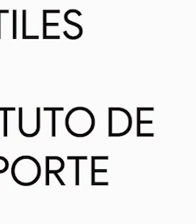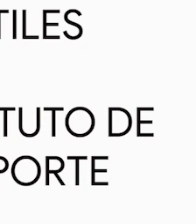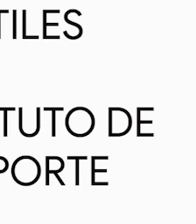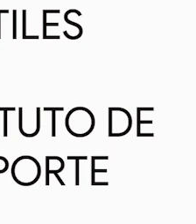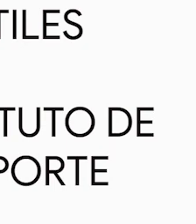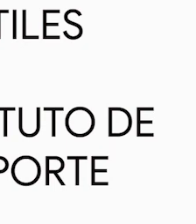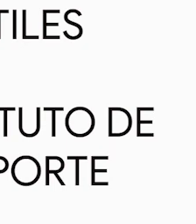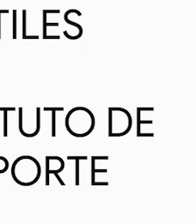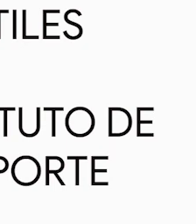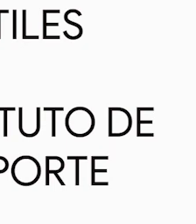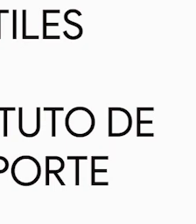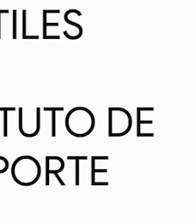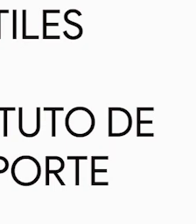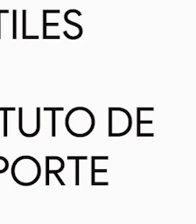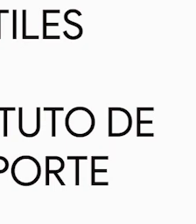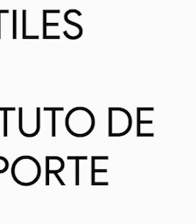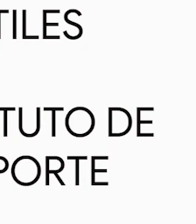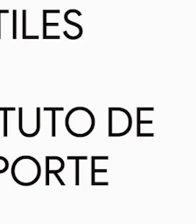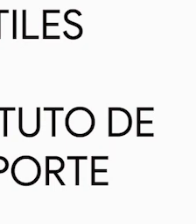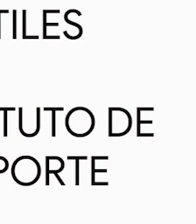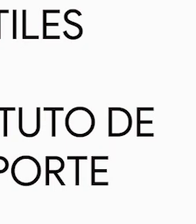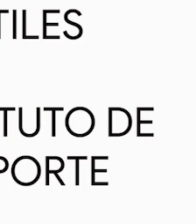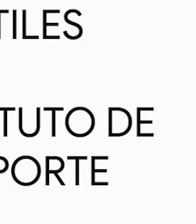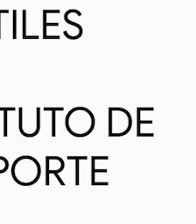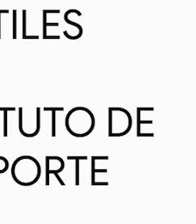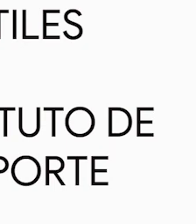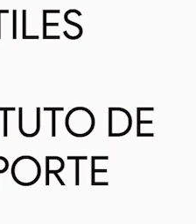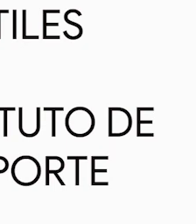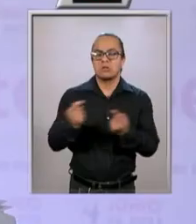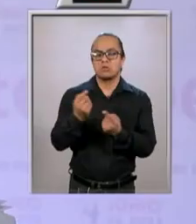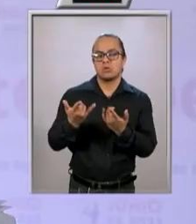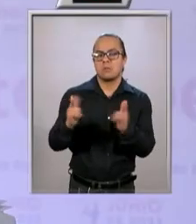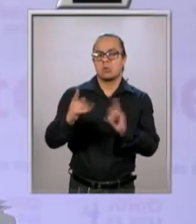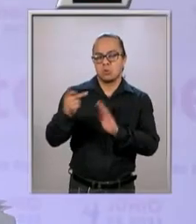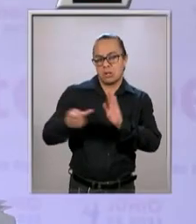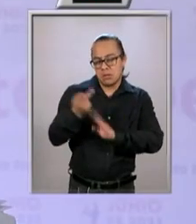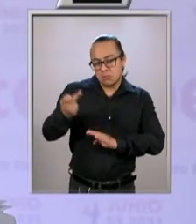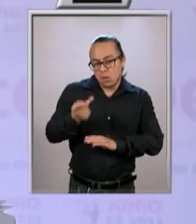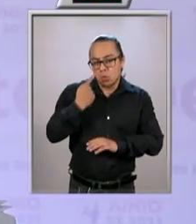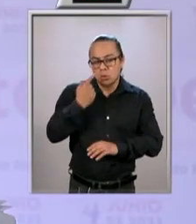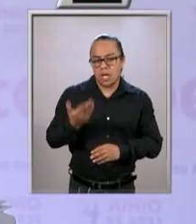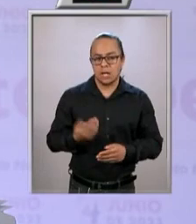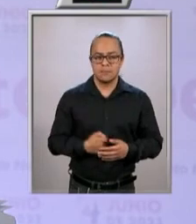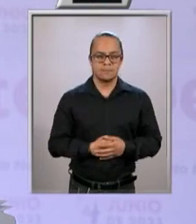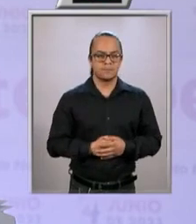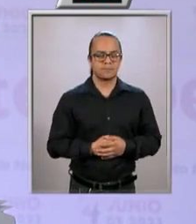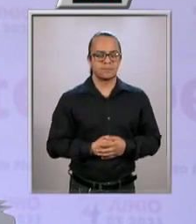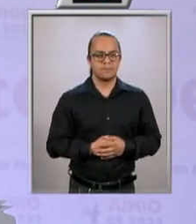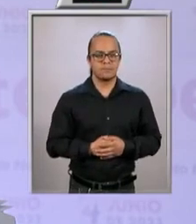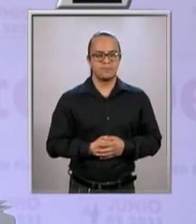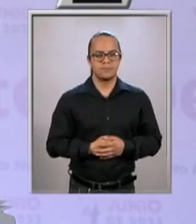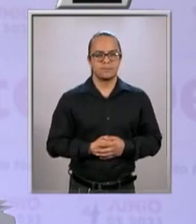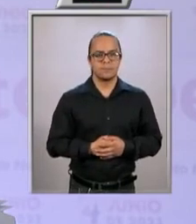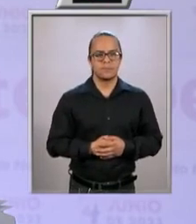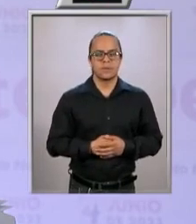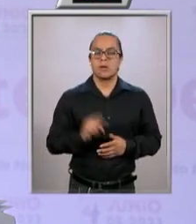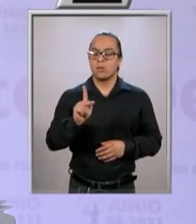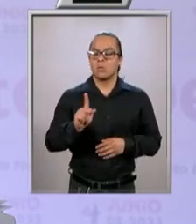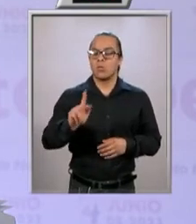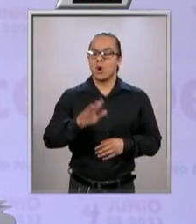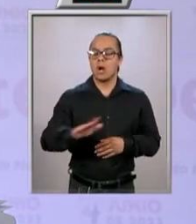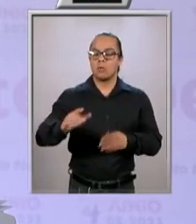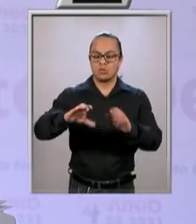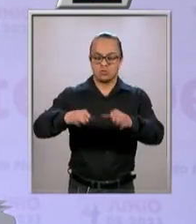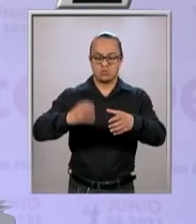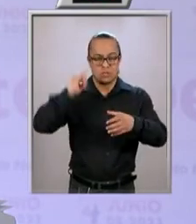originarios son los más olvidados y se enojó ante la risa del público mira lo que se refiere Por qué se ha considerado a lo que son los pueblos originarios